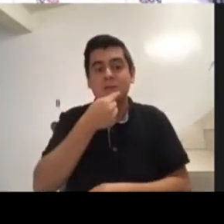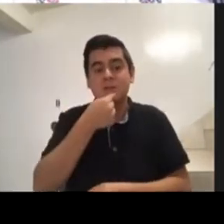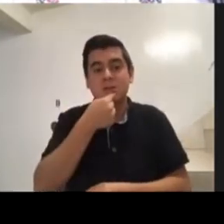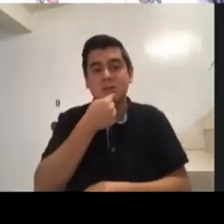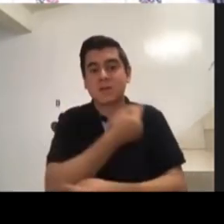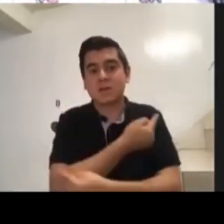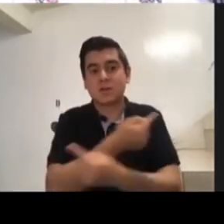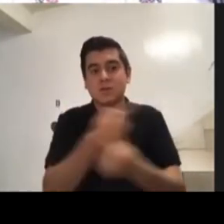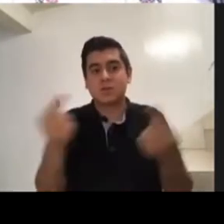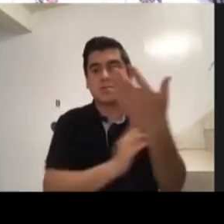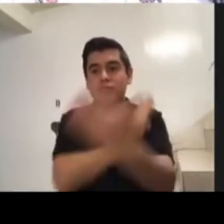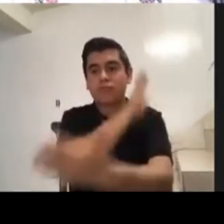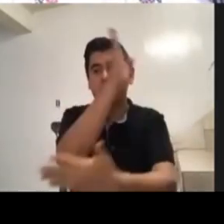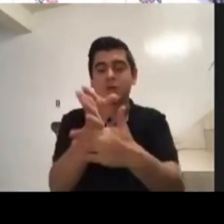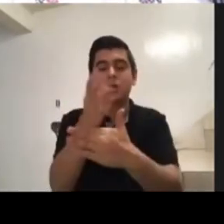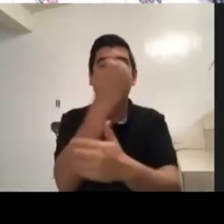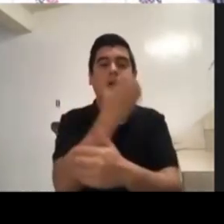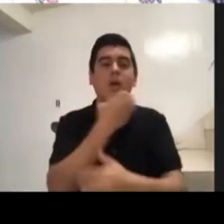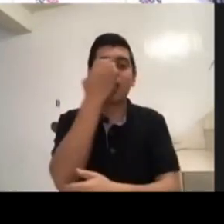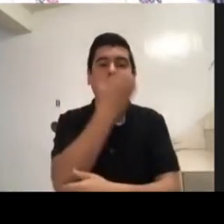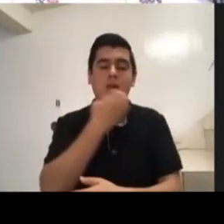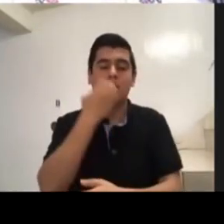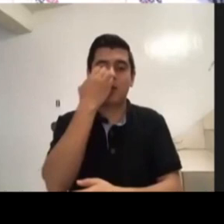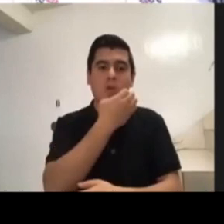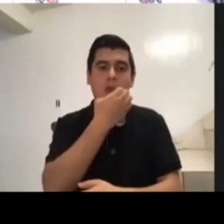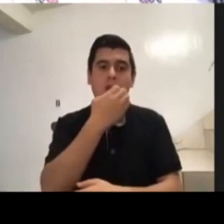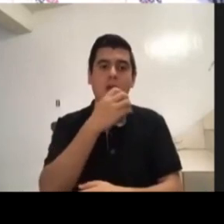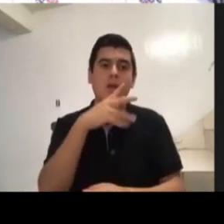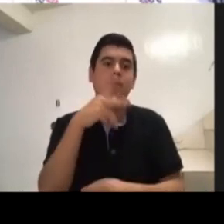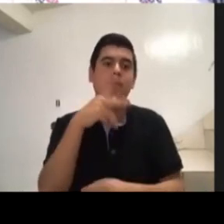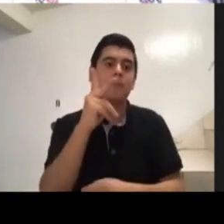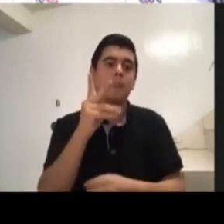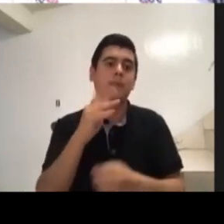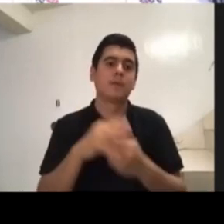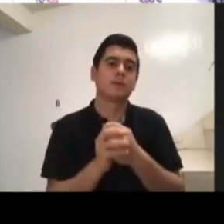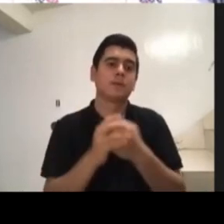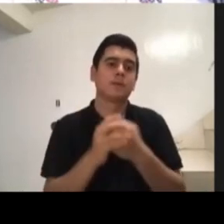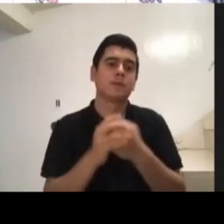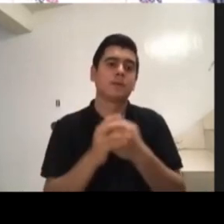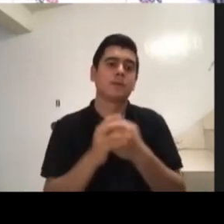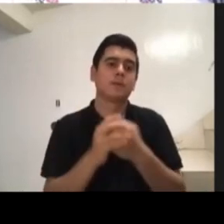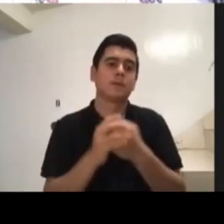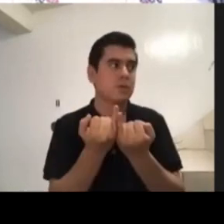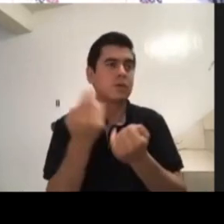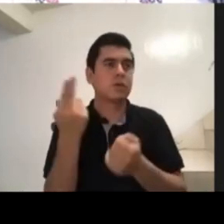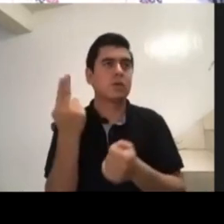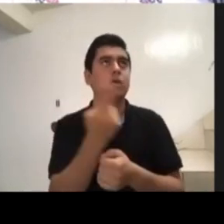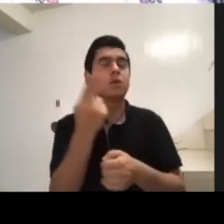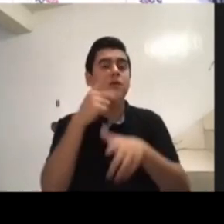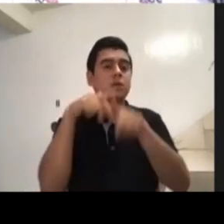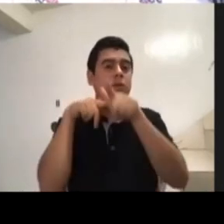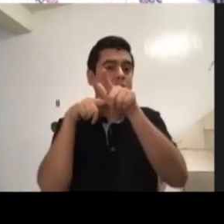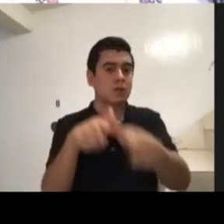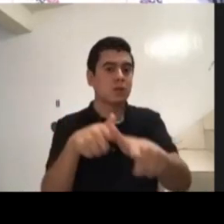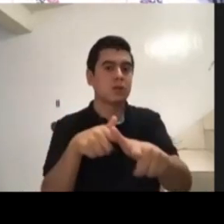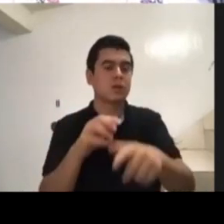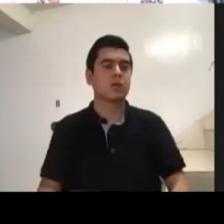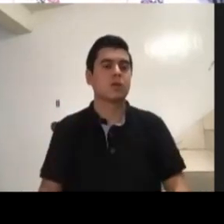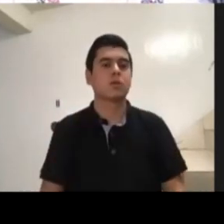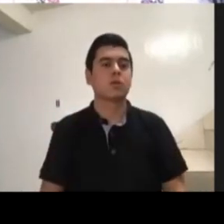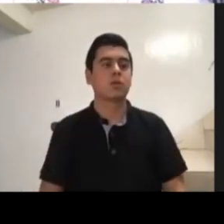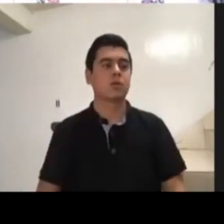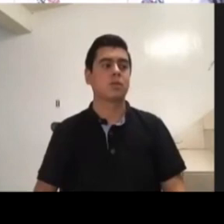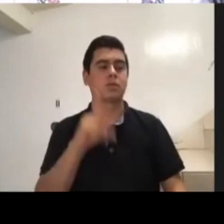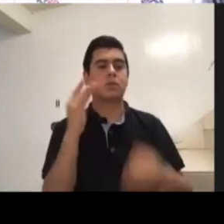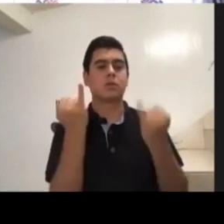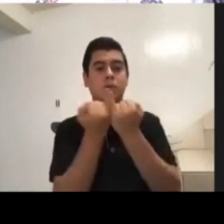retorno final a mecanismos de educación para todos, sino que también las condiciones